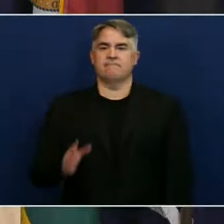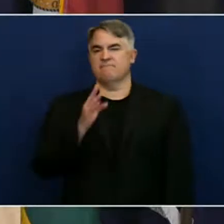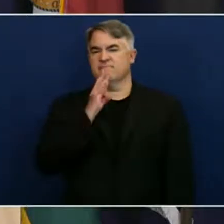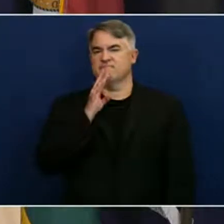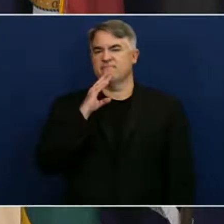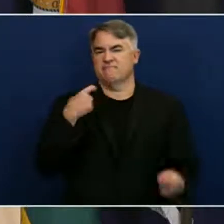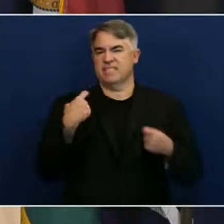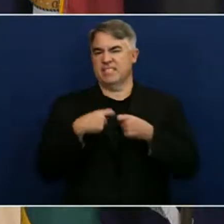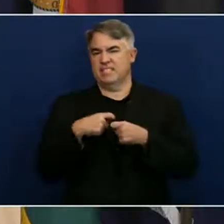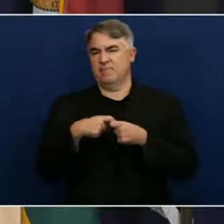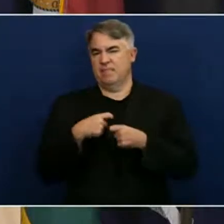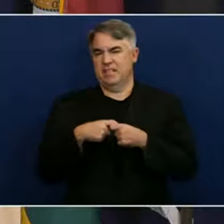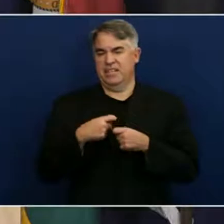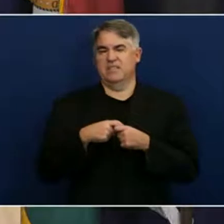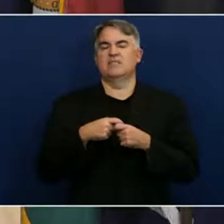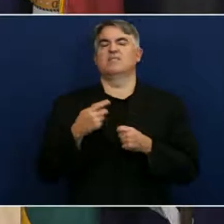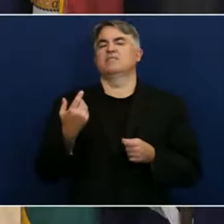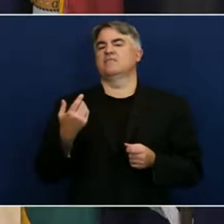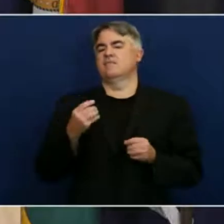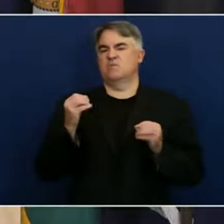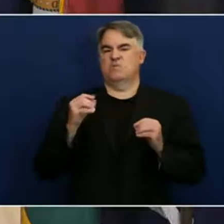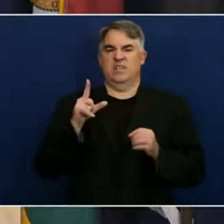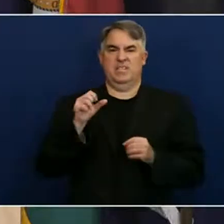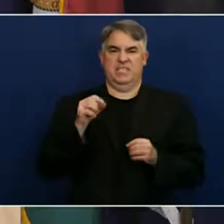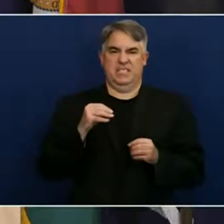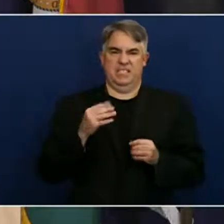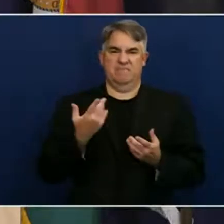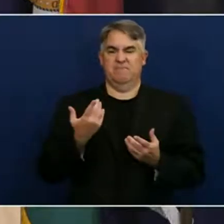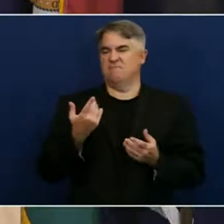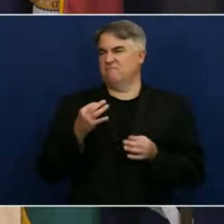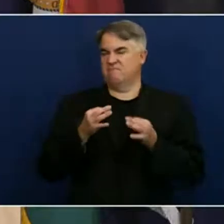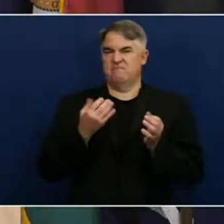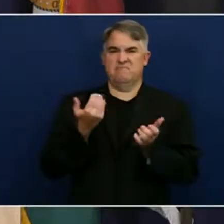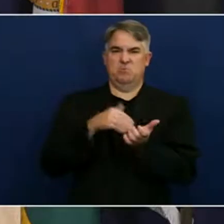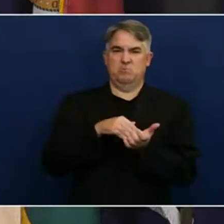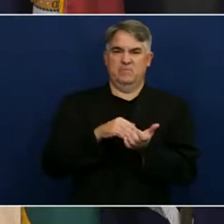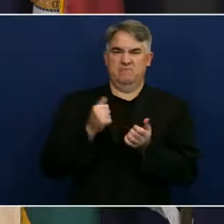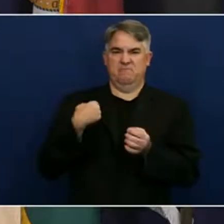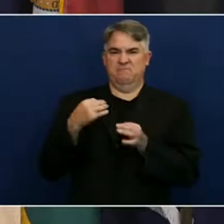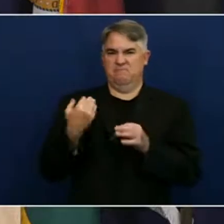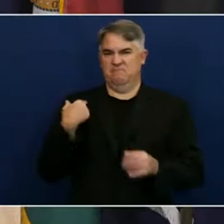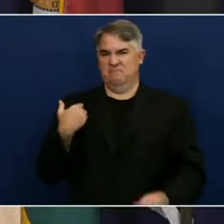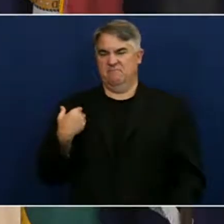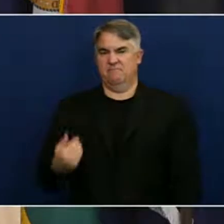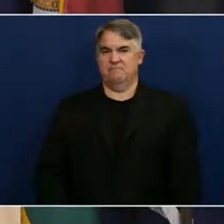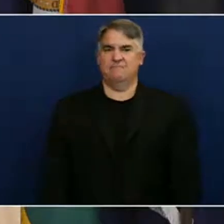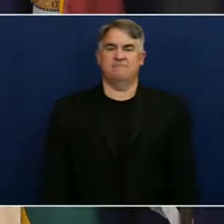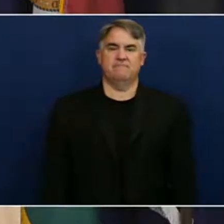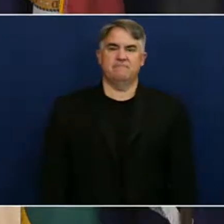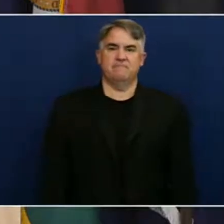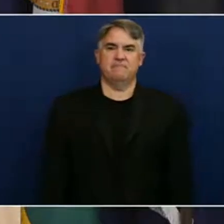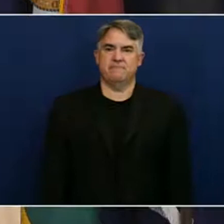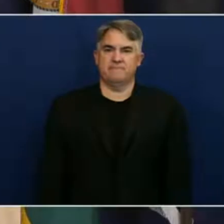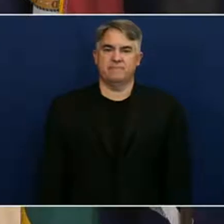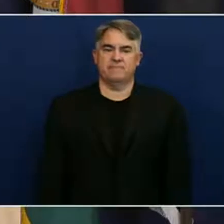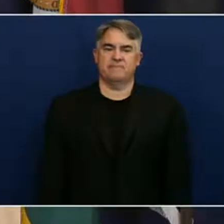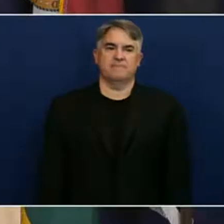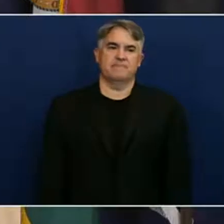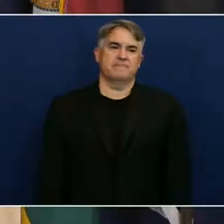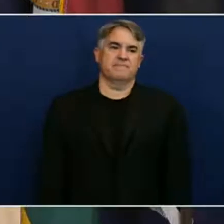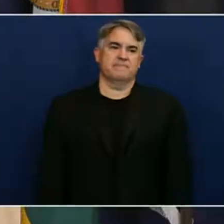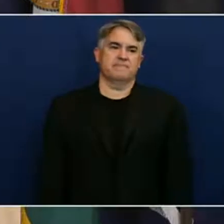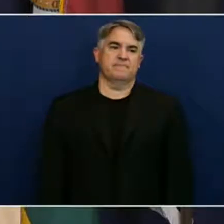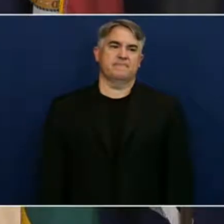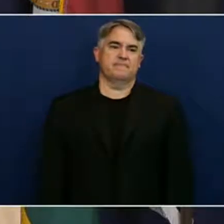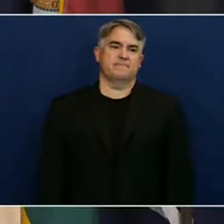nuestra primera campaña. Estamos ya al 67% de vacunación en cuanto a nuestra población, el objetivo que teníamos.